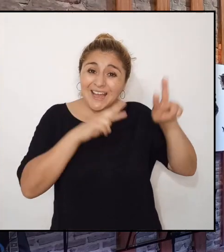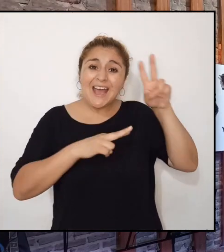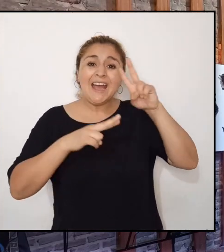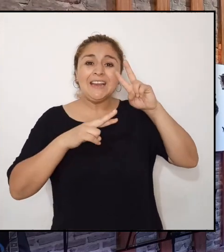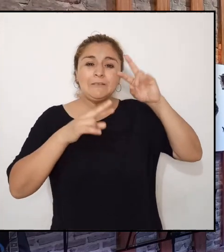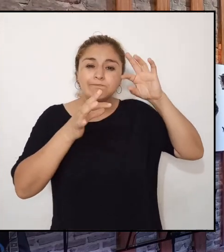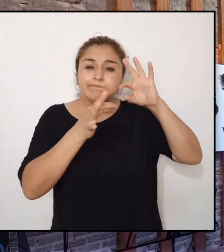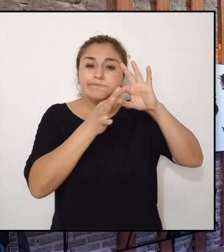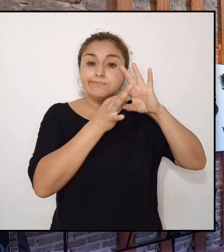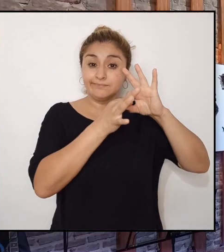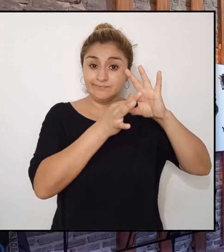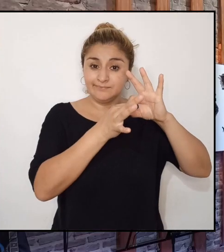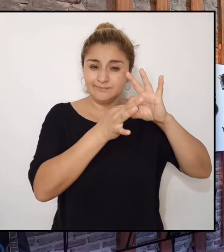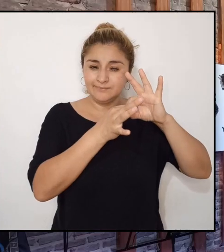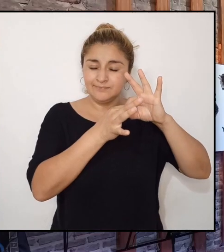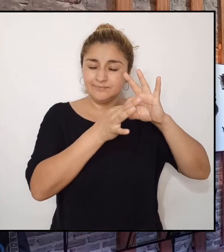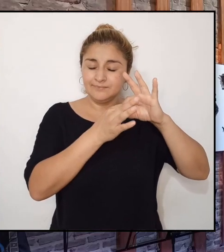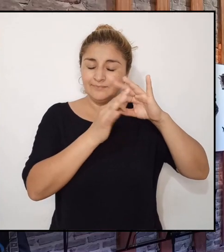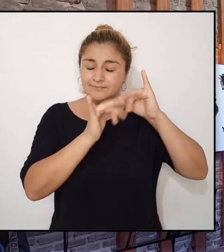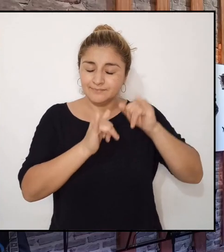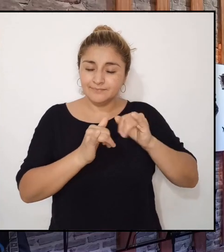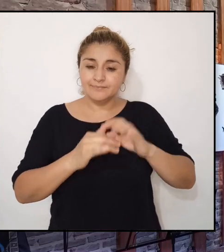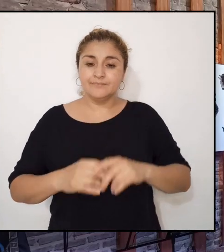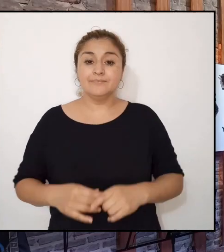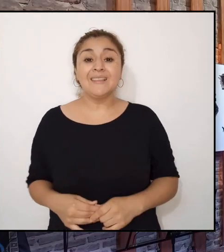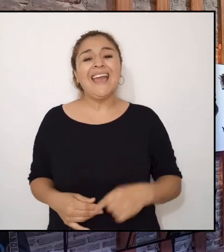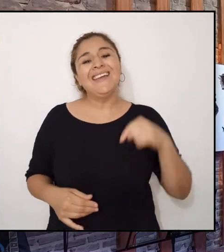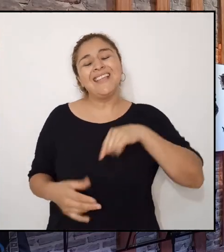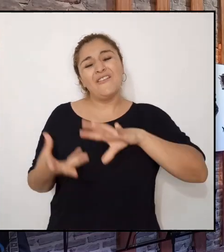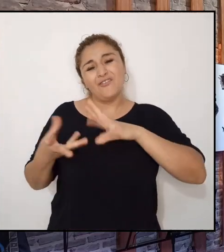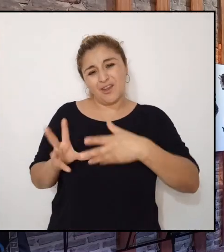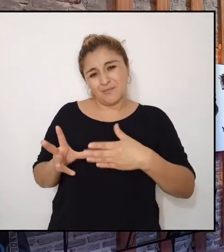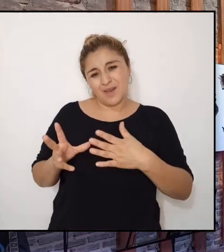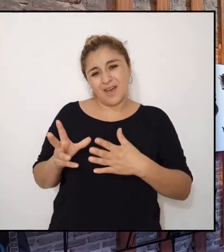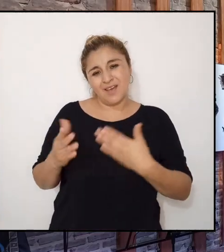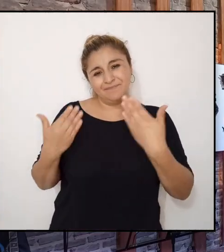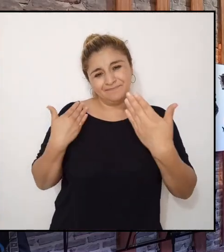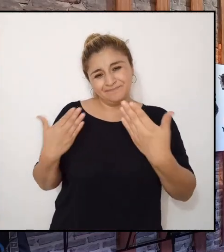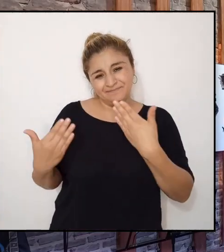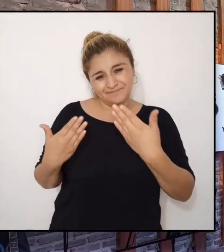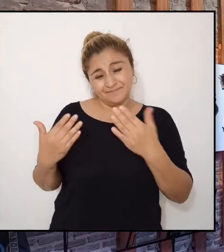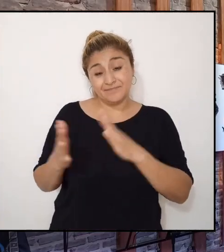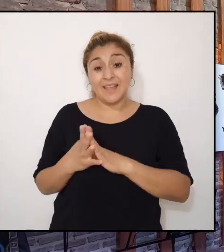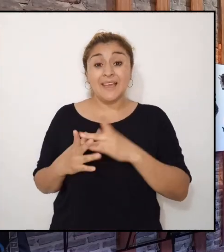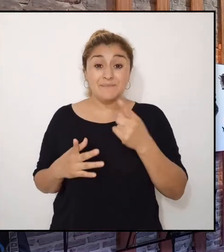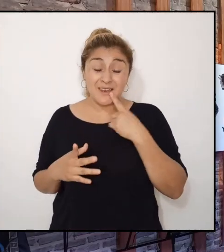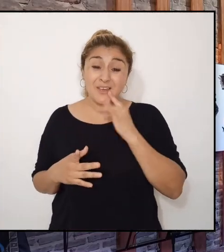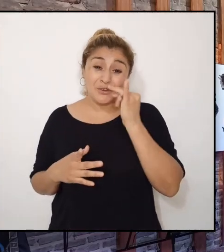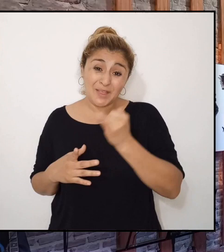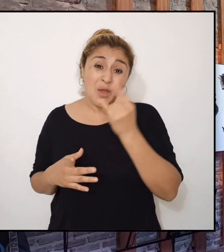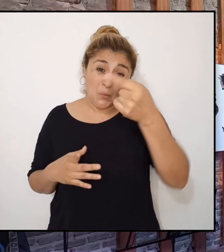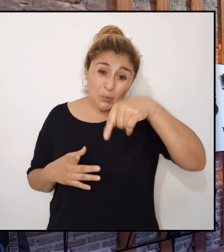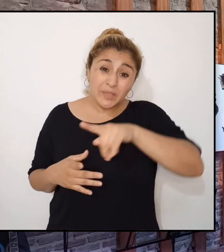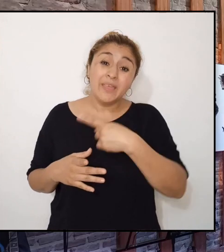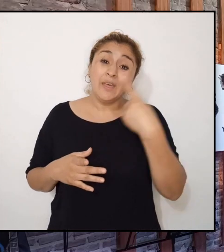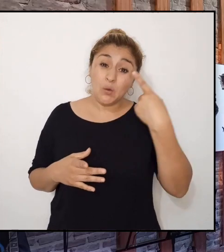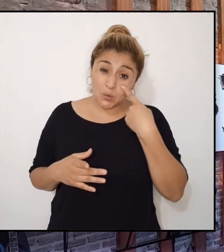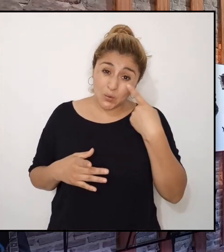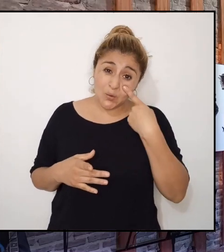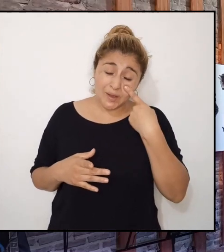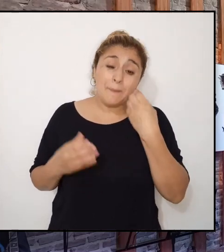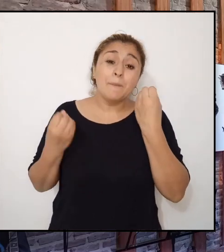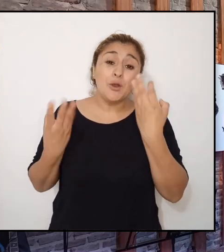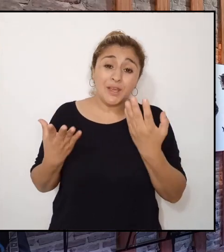Esto solamente a modo de ilustración. ¿Por qué es tan importante la Biblia, la palabra de Dios? Tal vez hay personas que no hace tanto que están en la